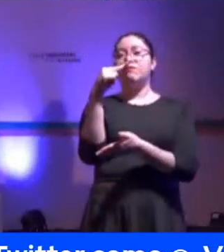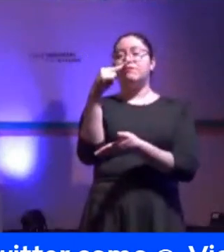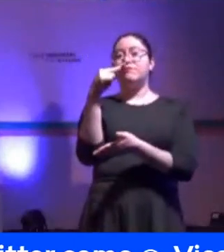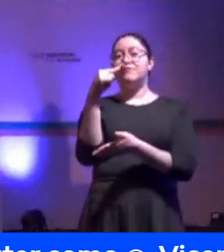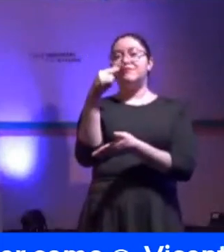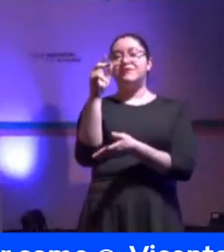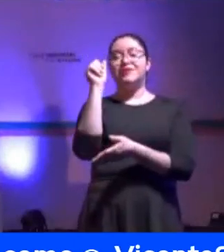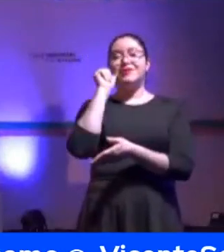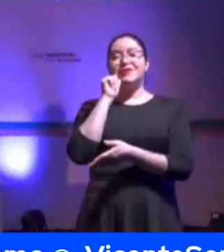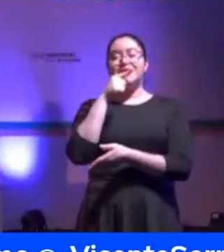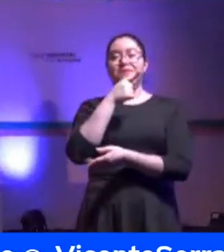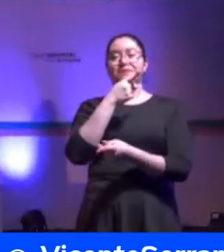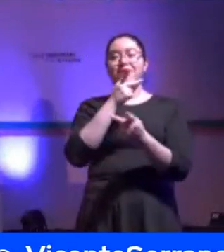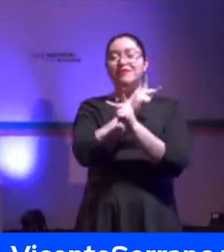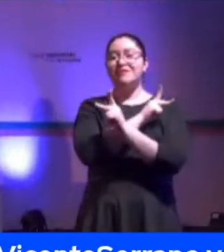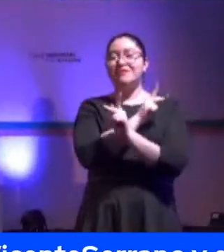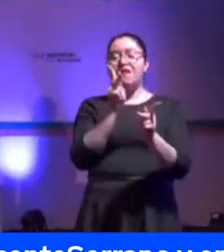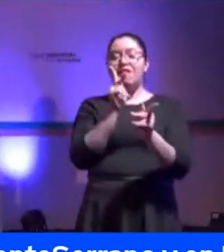amado.